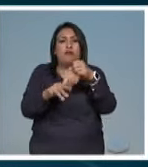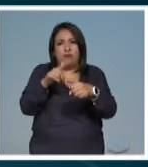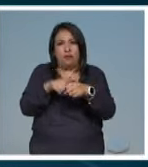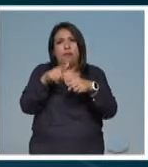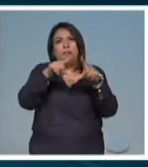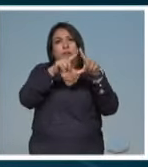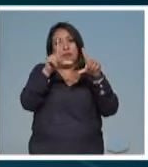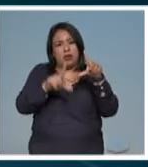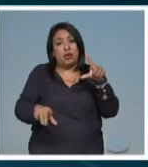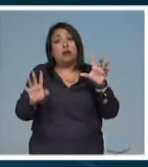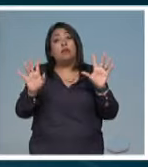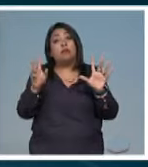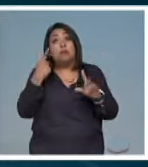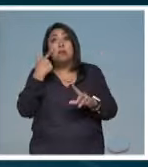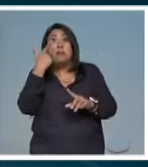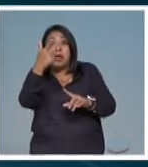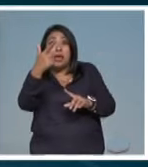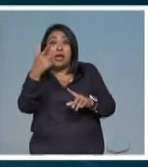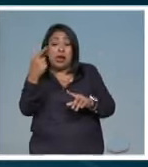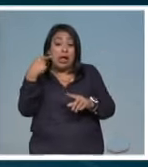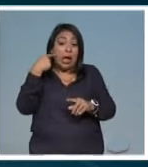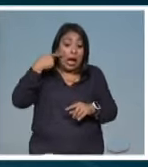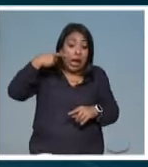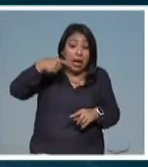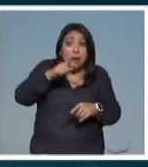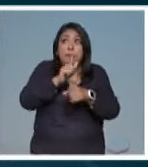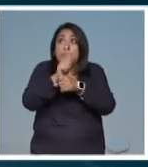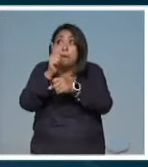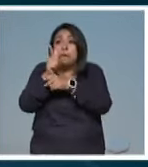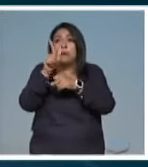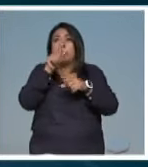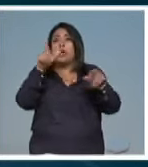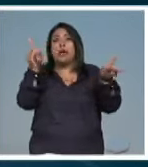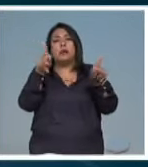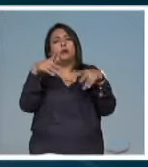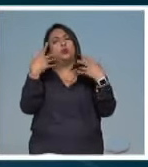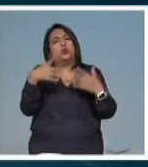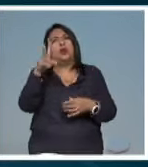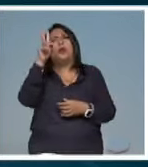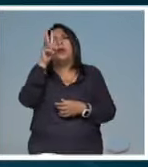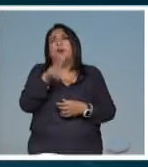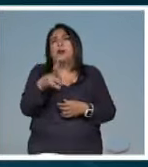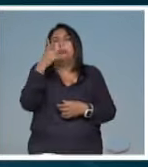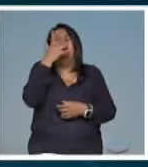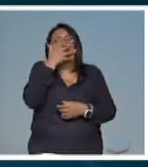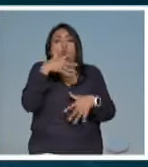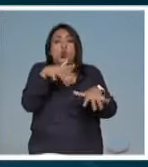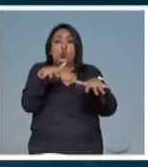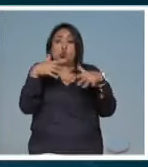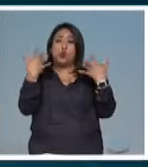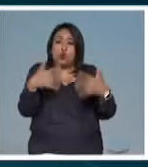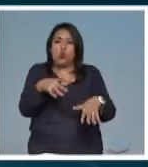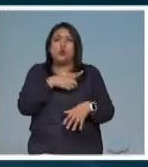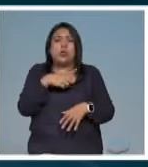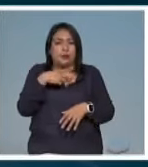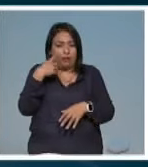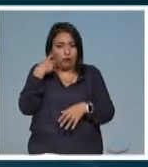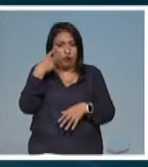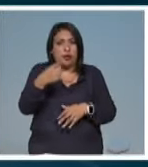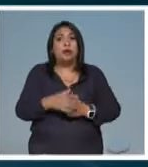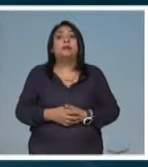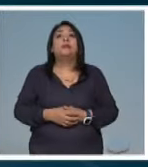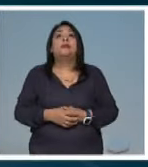de nuestro país, así que los avistamientos desde las alturas, por ejemplo, de aves, son de verdad un espectáculo que no hay que dejar de